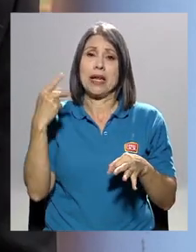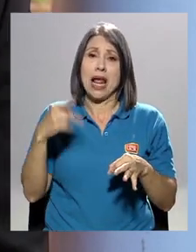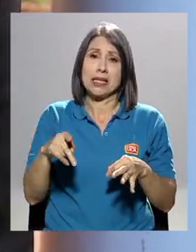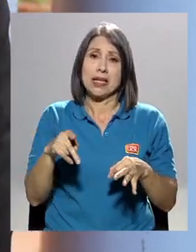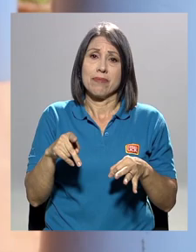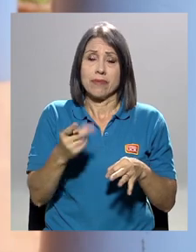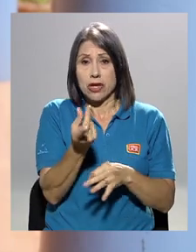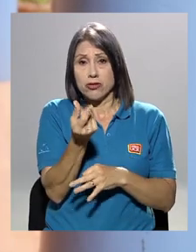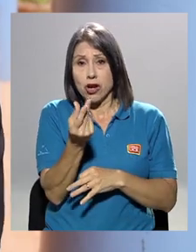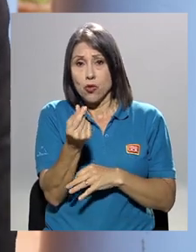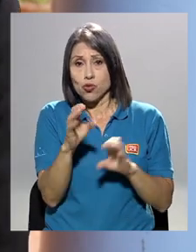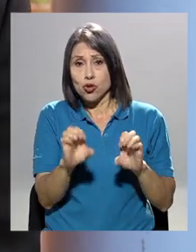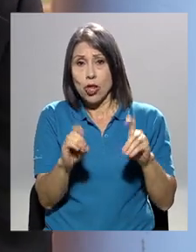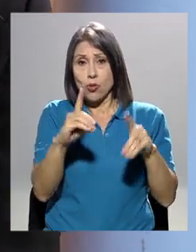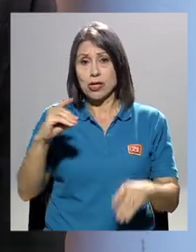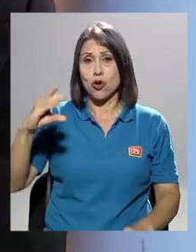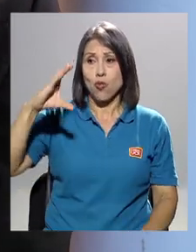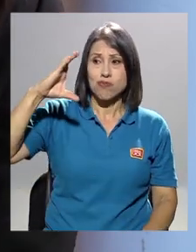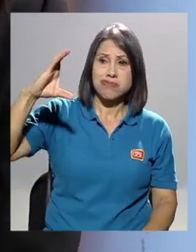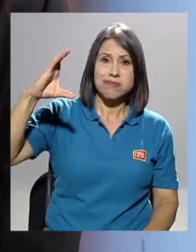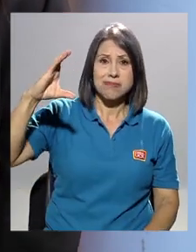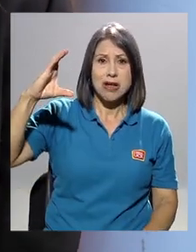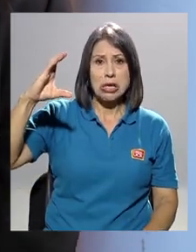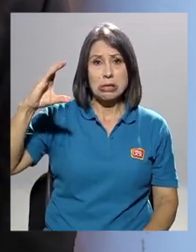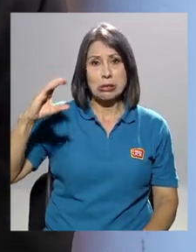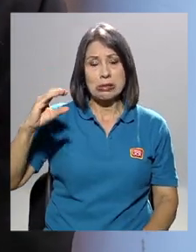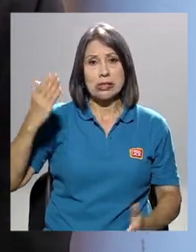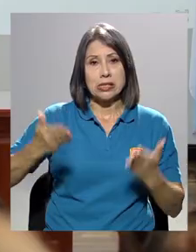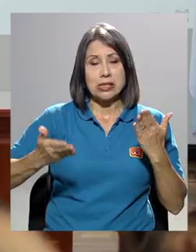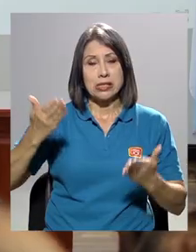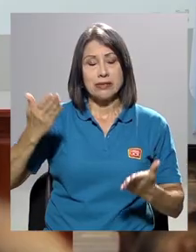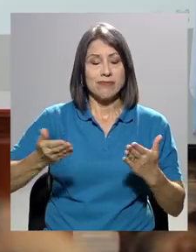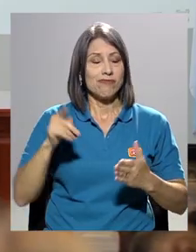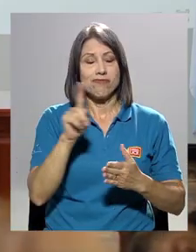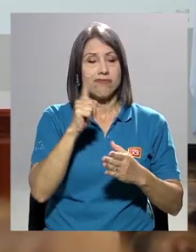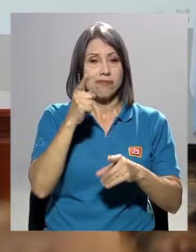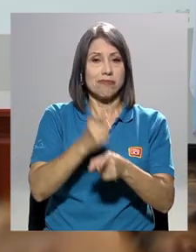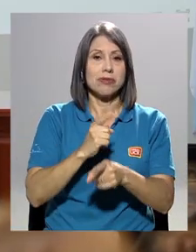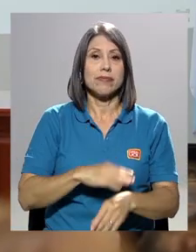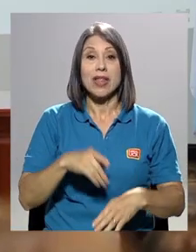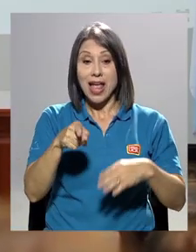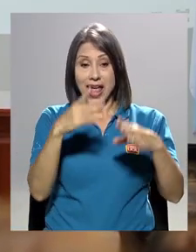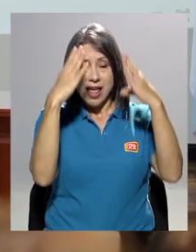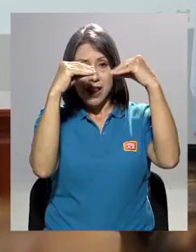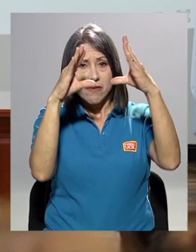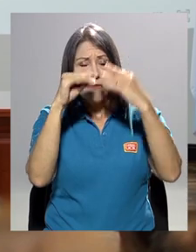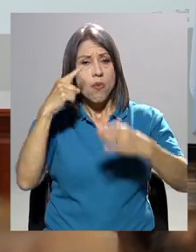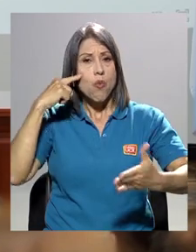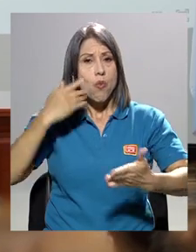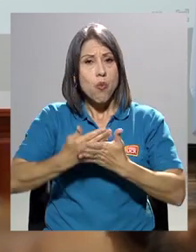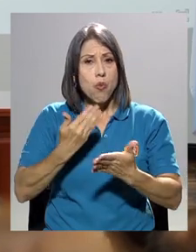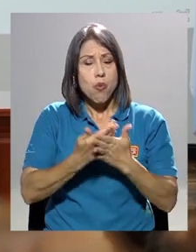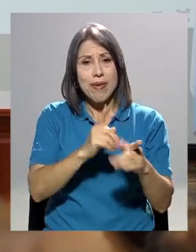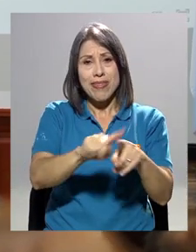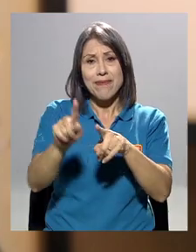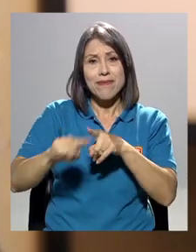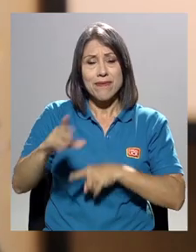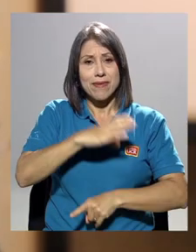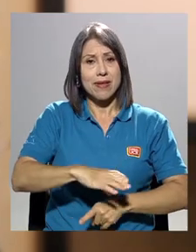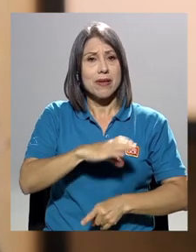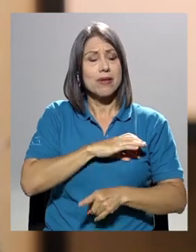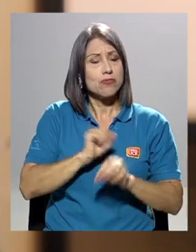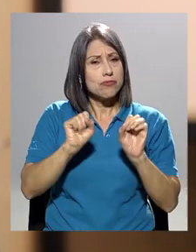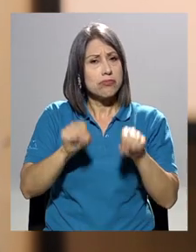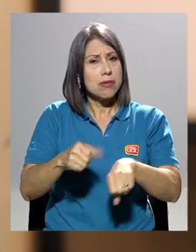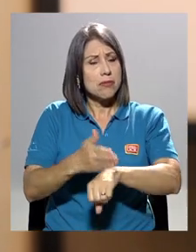educación, lo cual para el informe no sería la dirección correcta. El informe demuestra que existen diferentes aspectos por mejorar